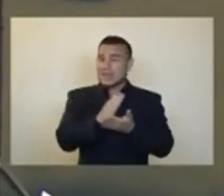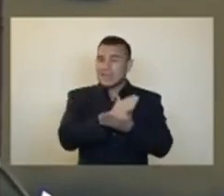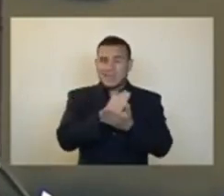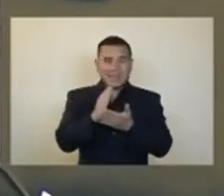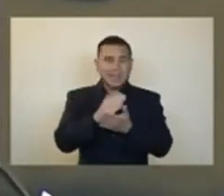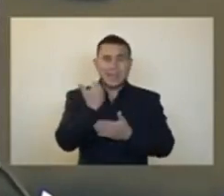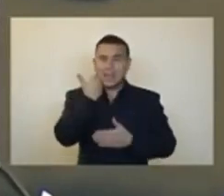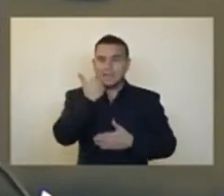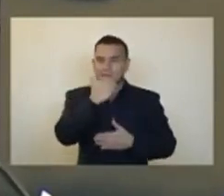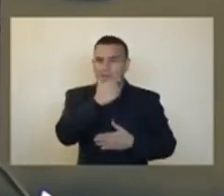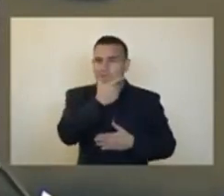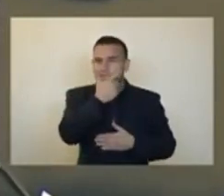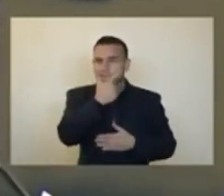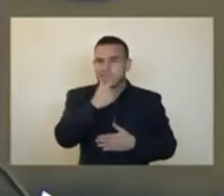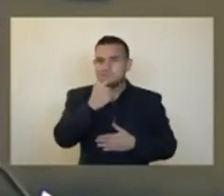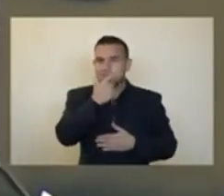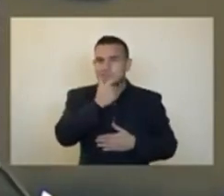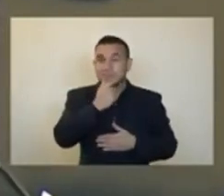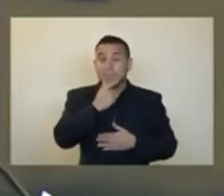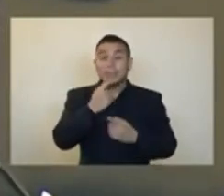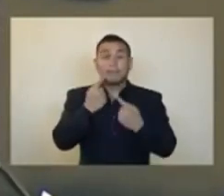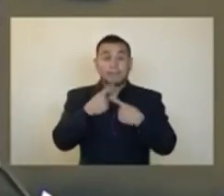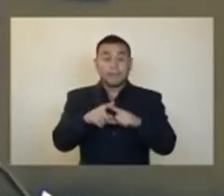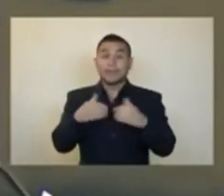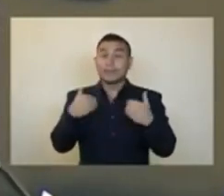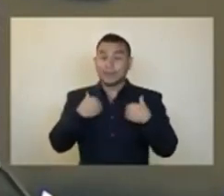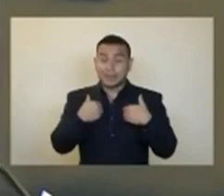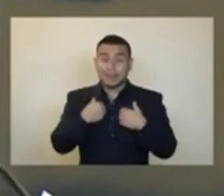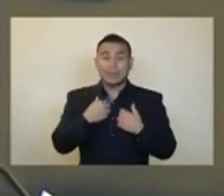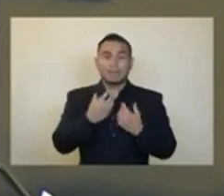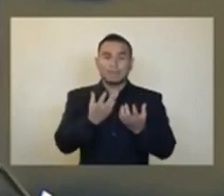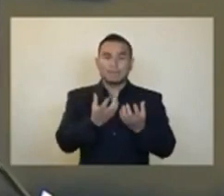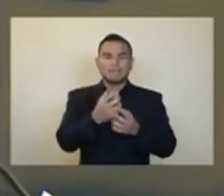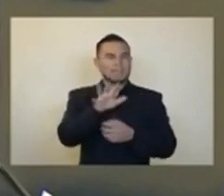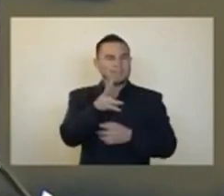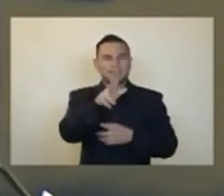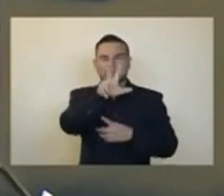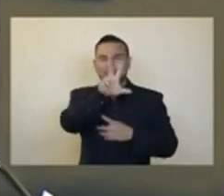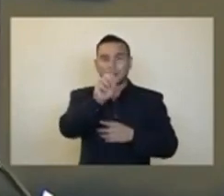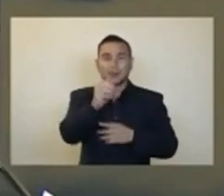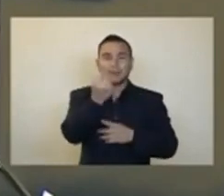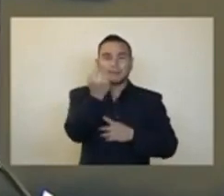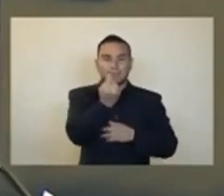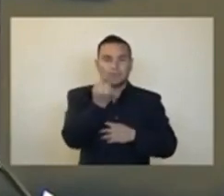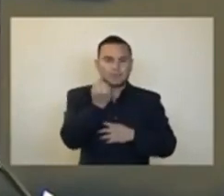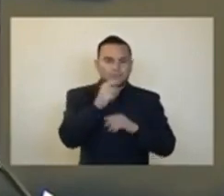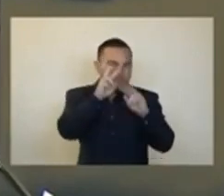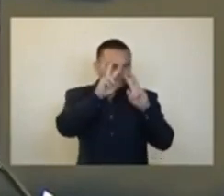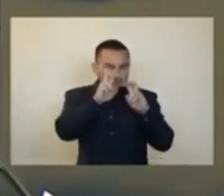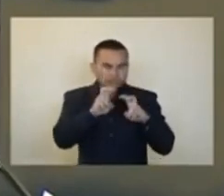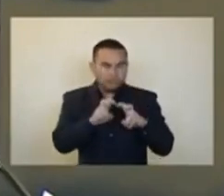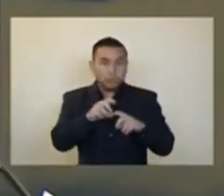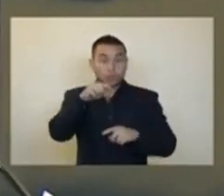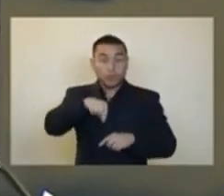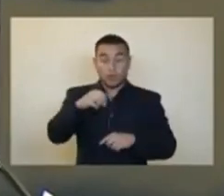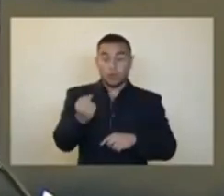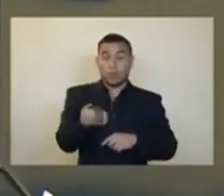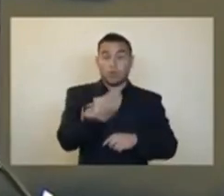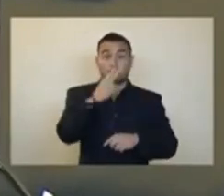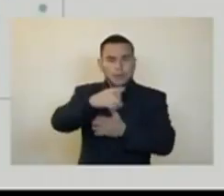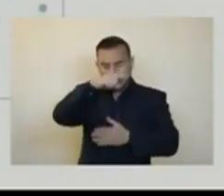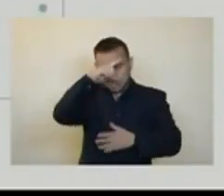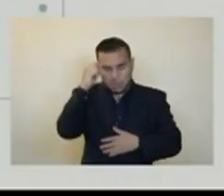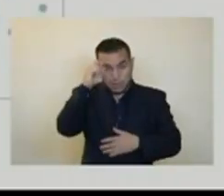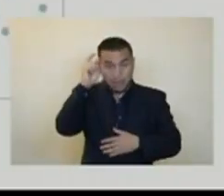aunque tenemos más de una treintena de casos en observación de hecho el día de hoy tuvimos 30 nuevas pruebas y todas salieron